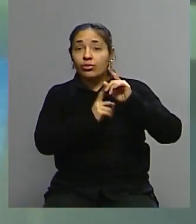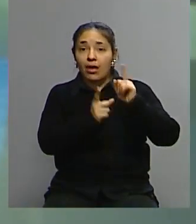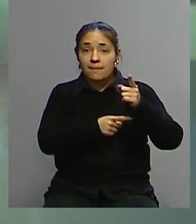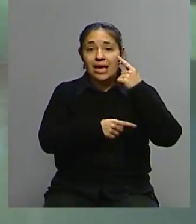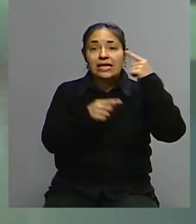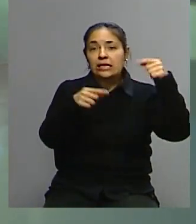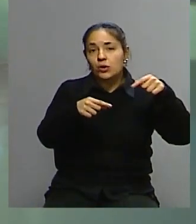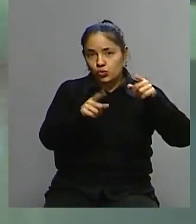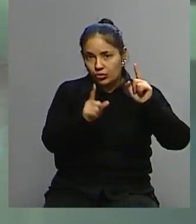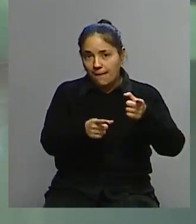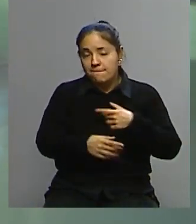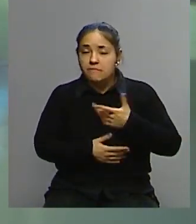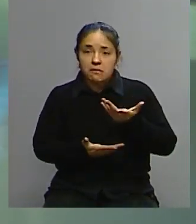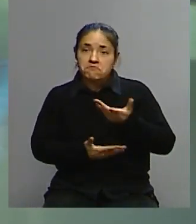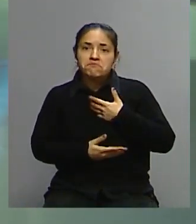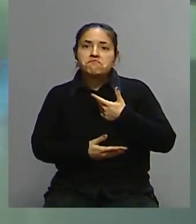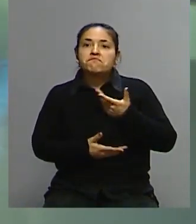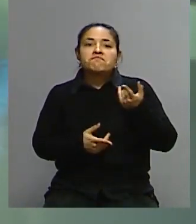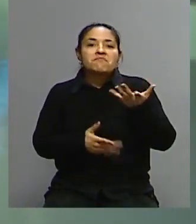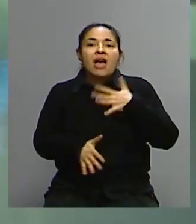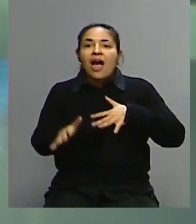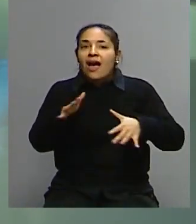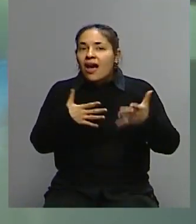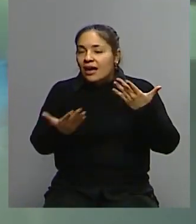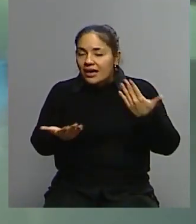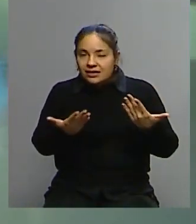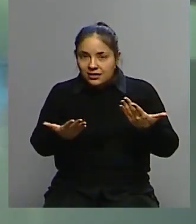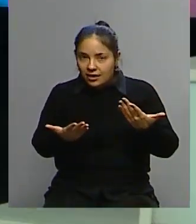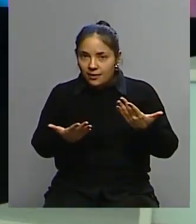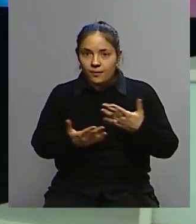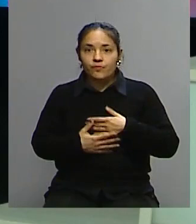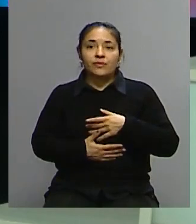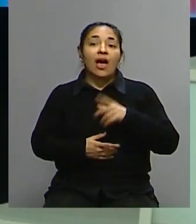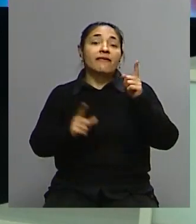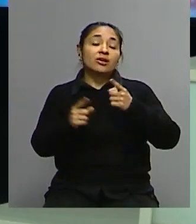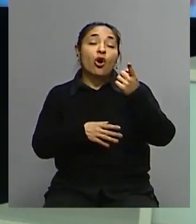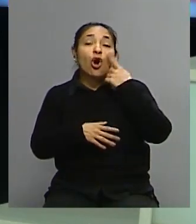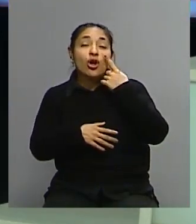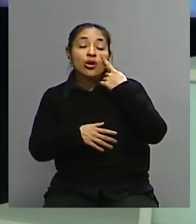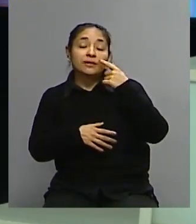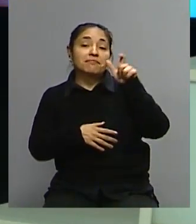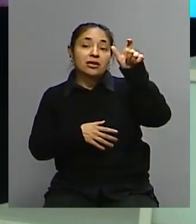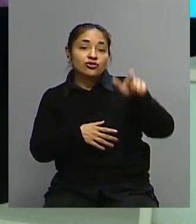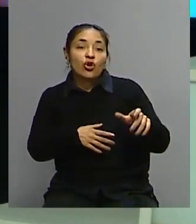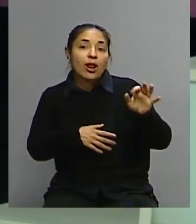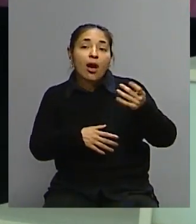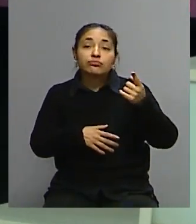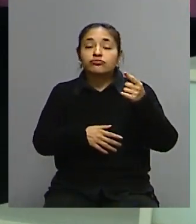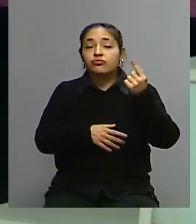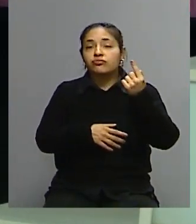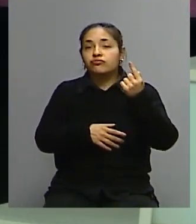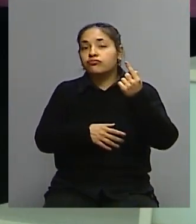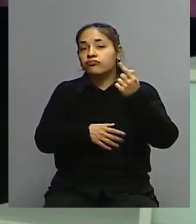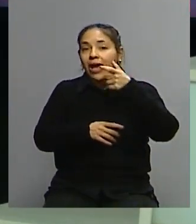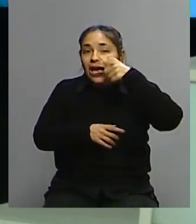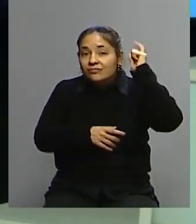institución. ¿Qué se puede hacer, digo, a partir? Porque uno conoce casos o escucha de algún caso en particular y